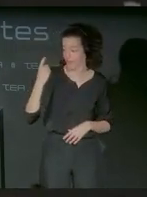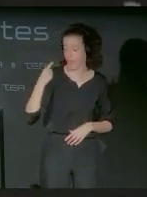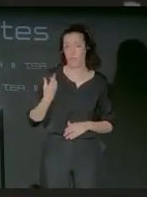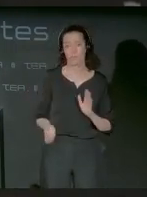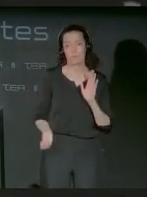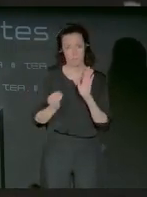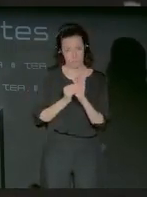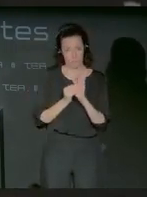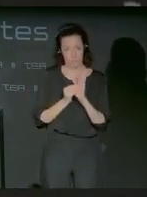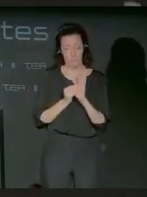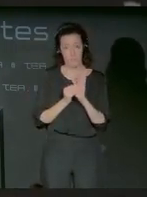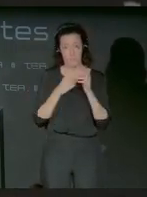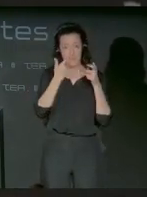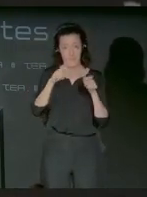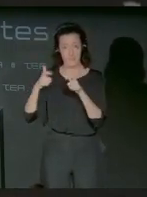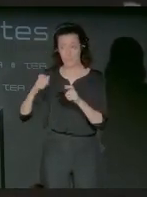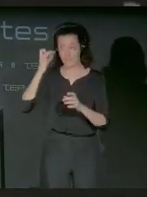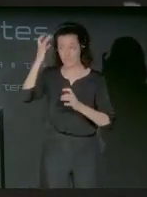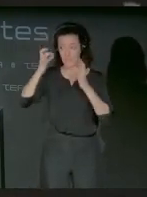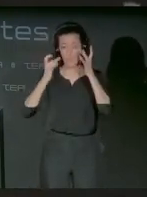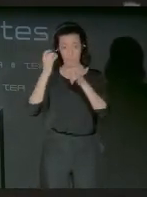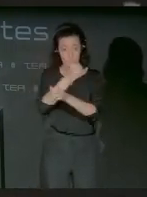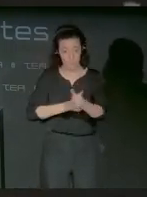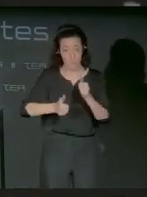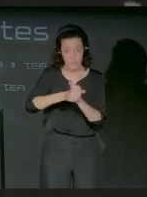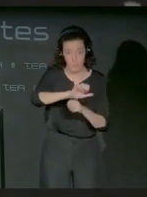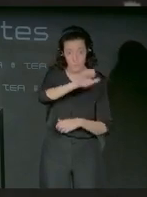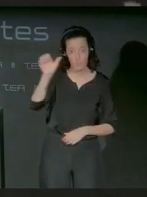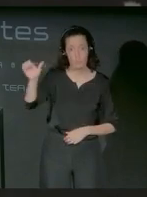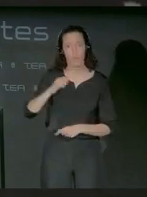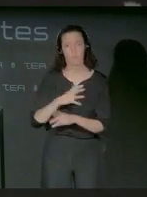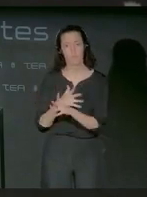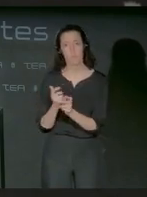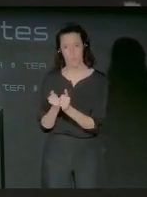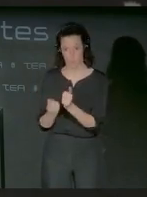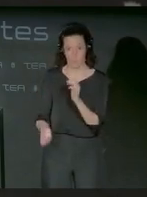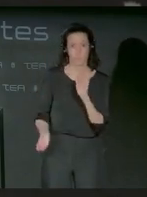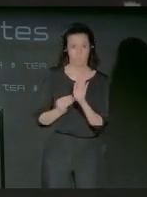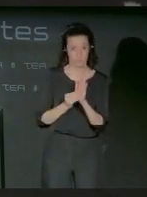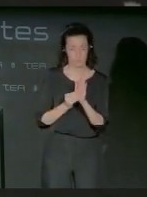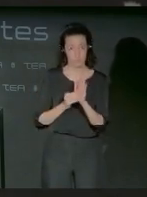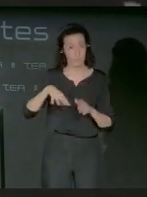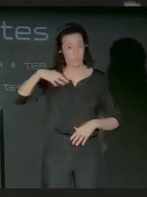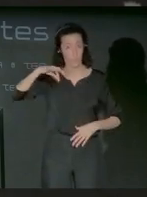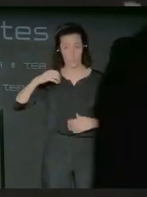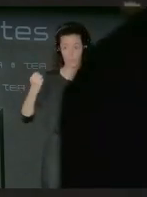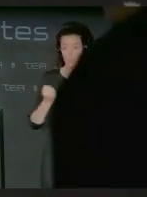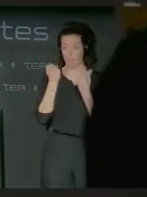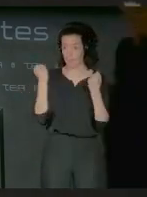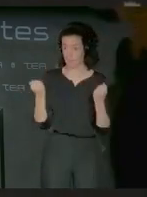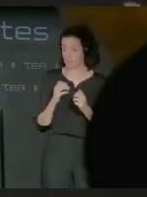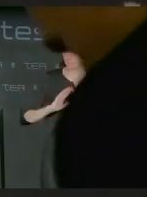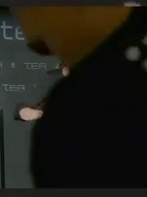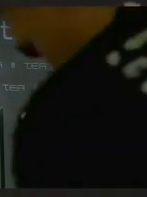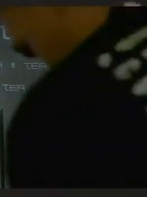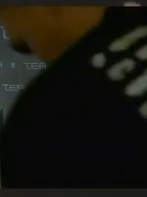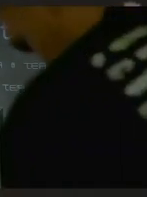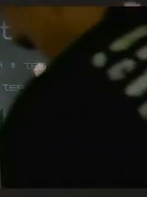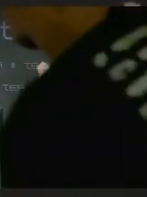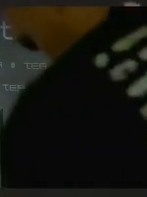del videojuego dentro de los sectores creativos prioritarios para Europa y no es la única acción que han emprendido en este sentido las instituciones